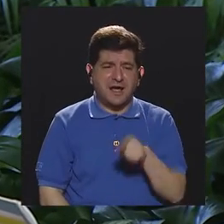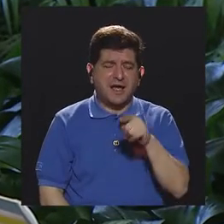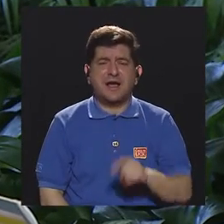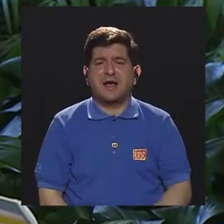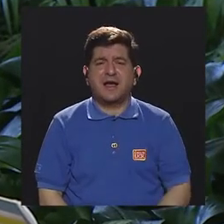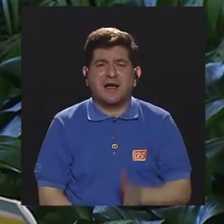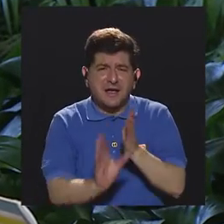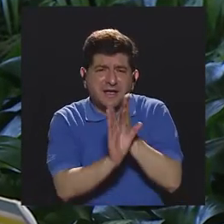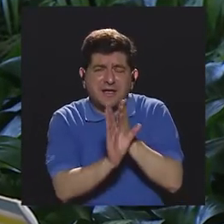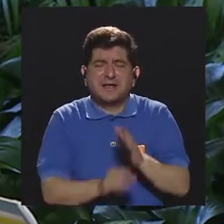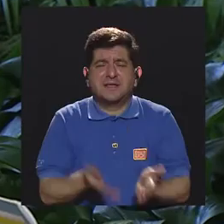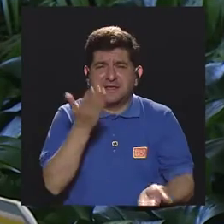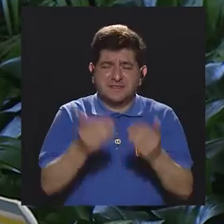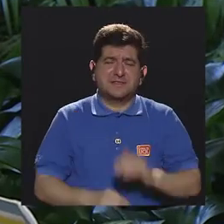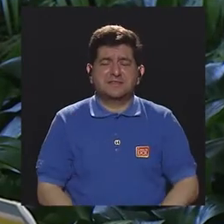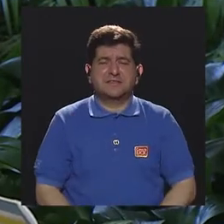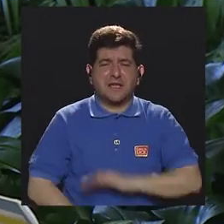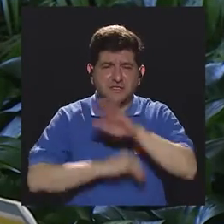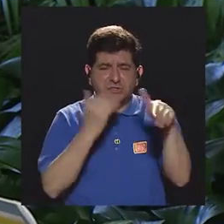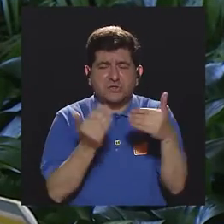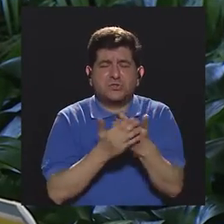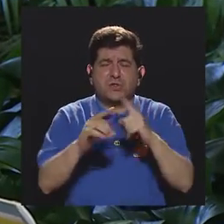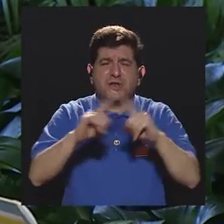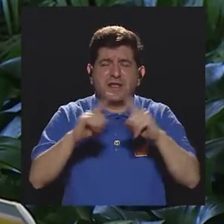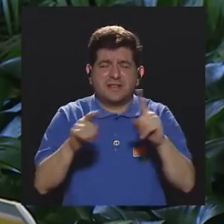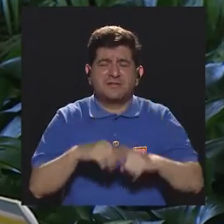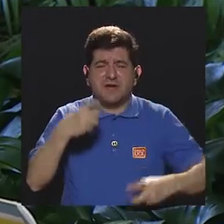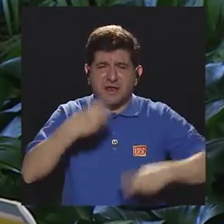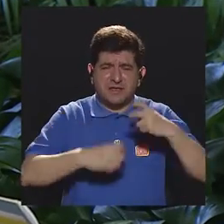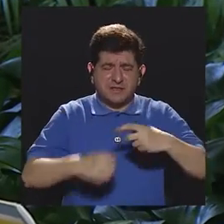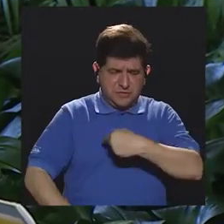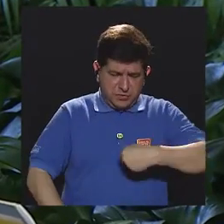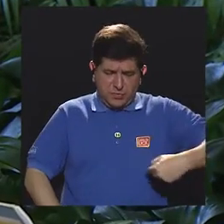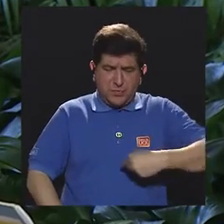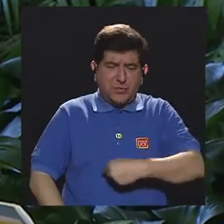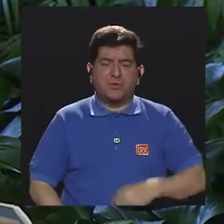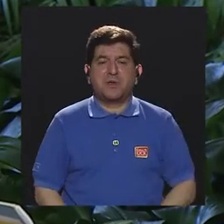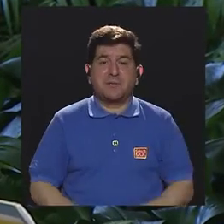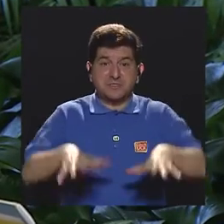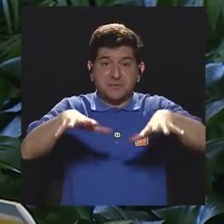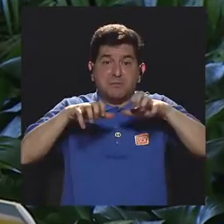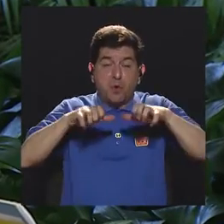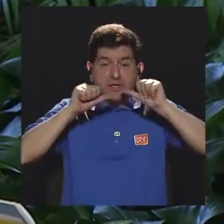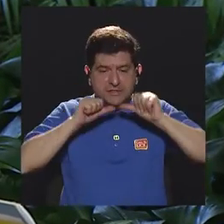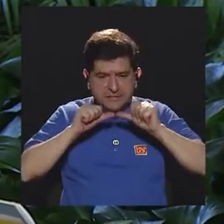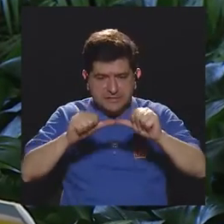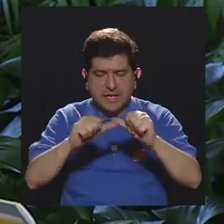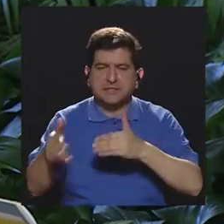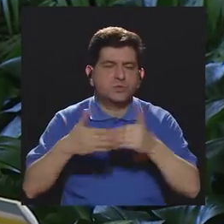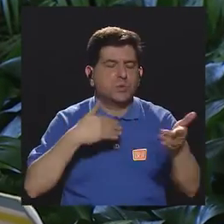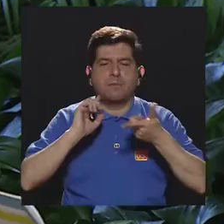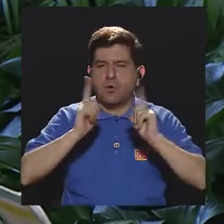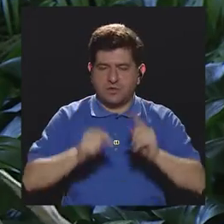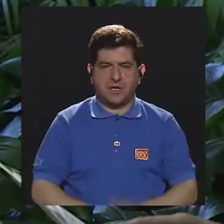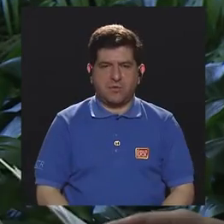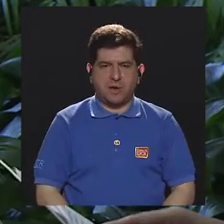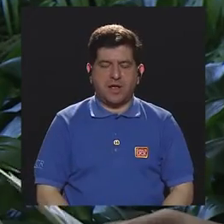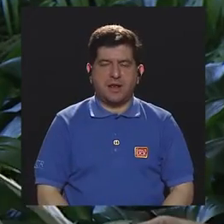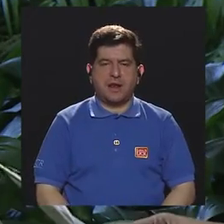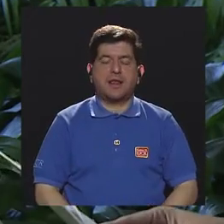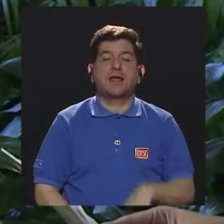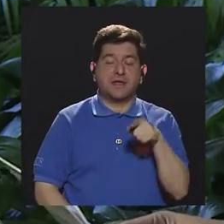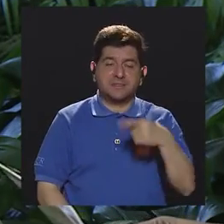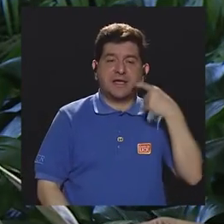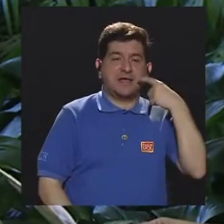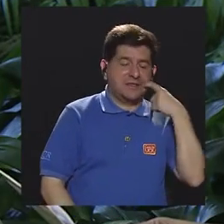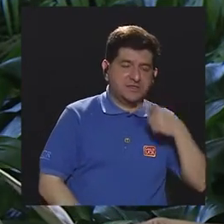son increíbles, colitis, gastritis, todas las itis, por el estrés crónico que conlleva cualquiera de ellas, sea una adicción a persona,